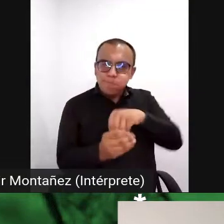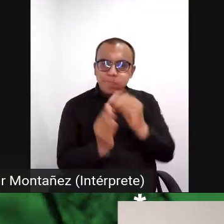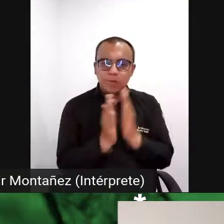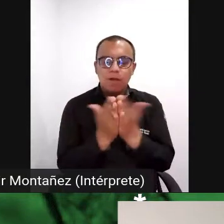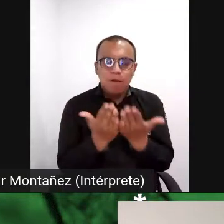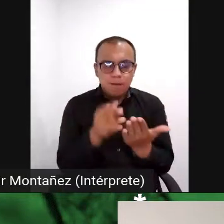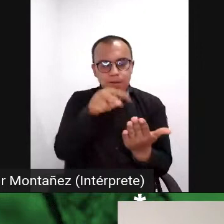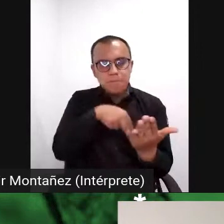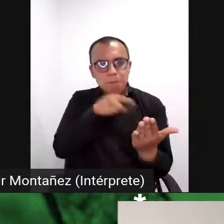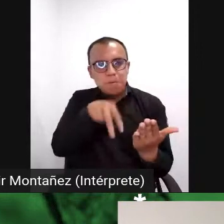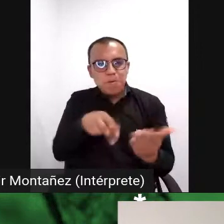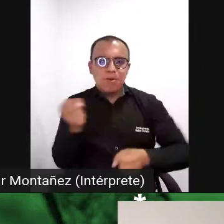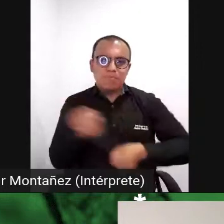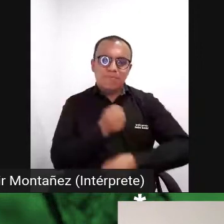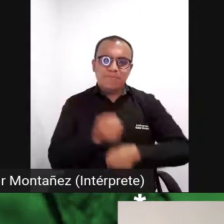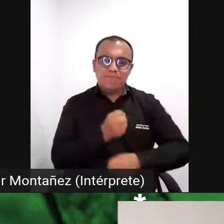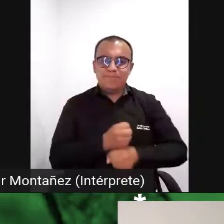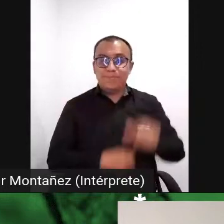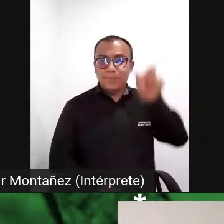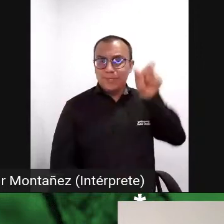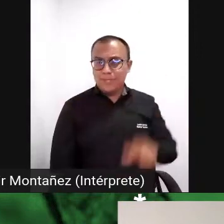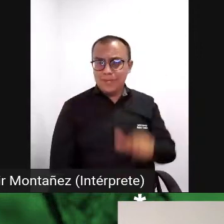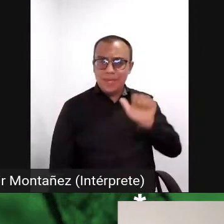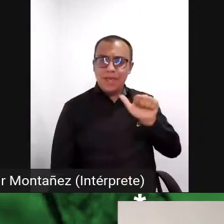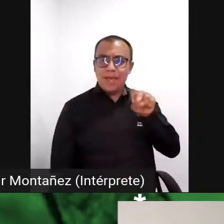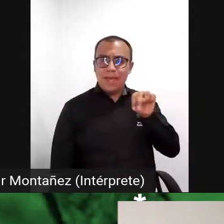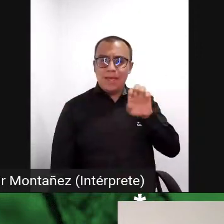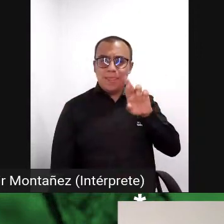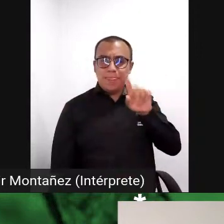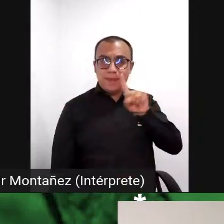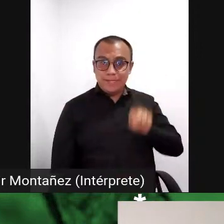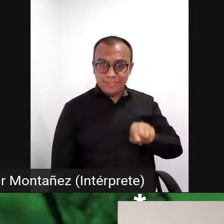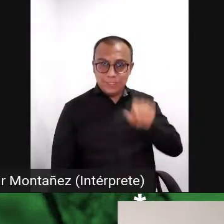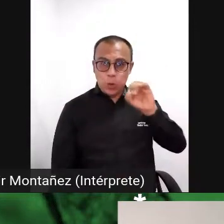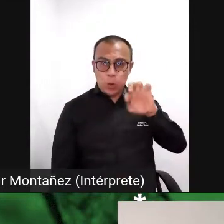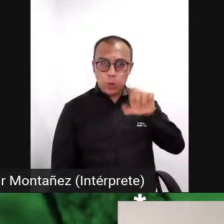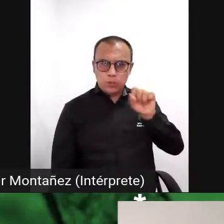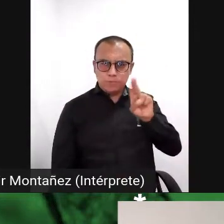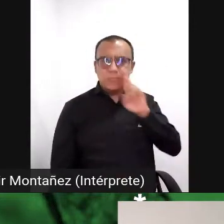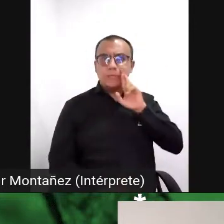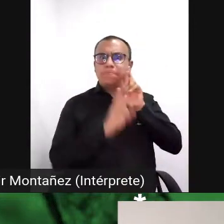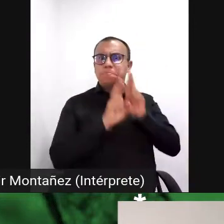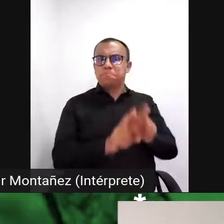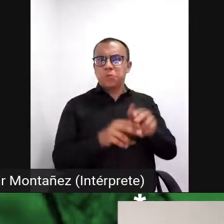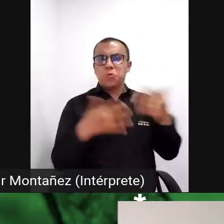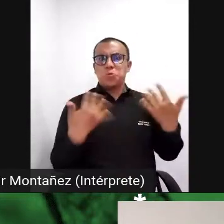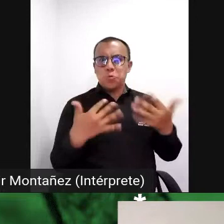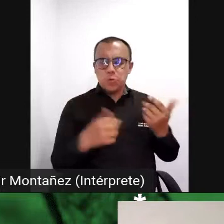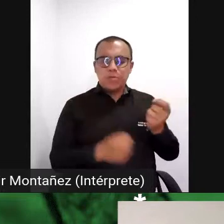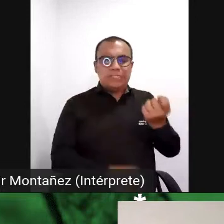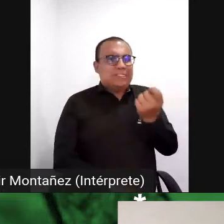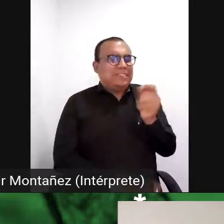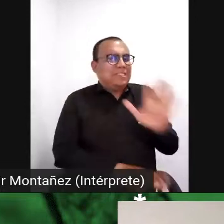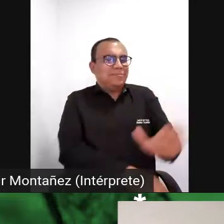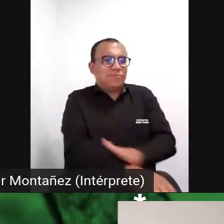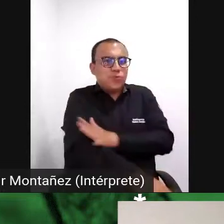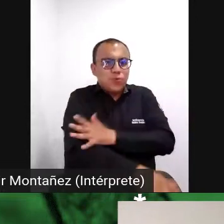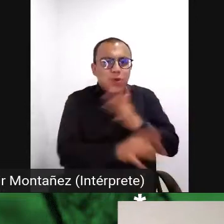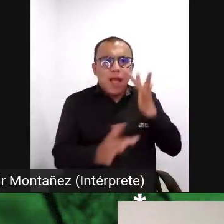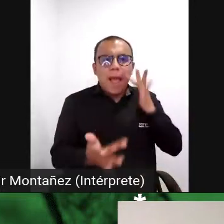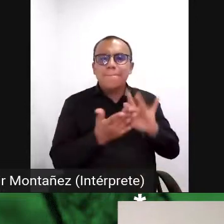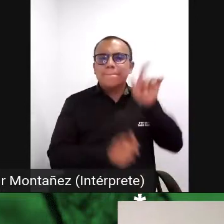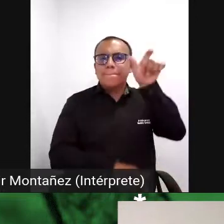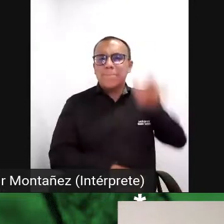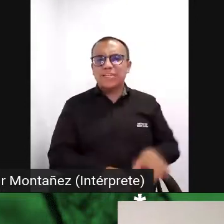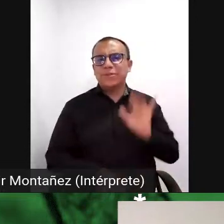es el trabajo de Andrés, que es un escritor, pues, como decía, reconocido, con sensibilidad para esto. Era la persona perfecta,